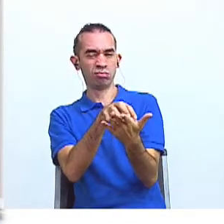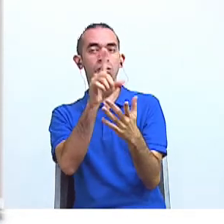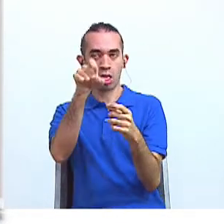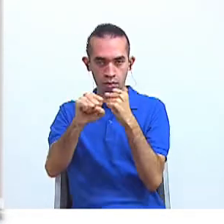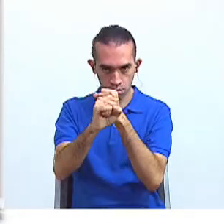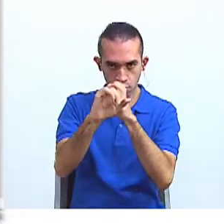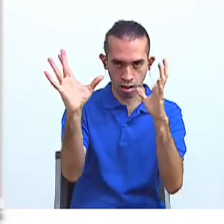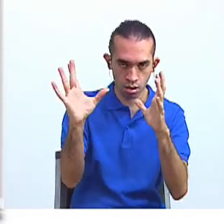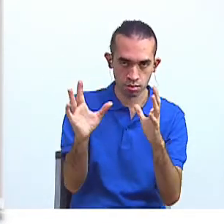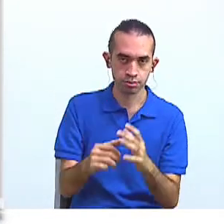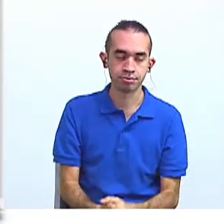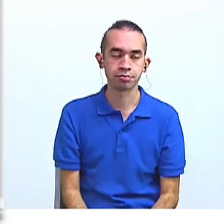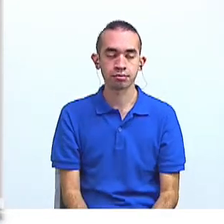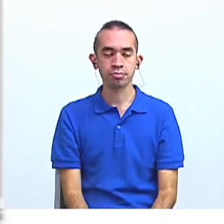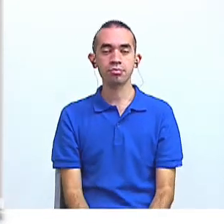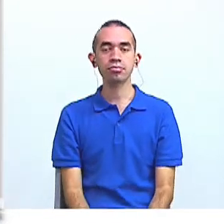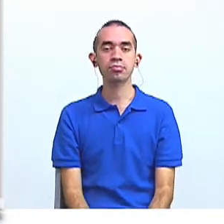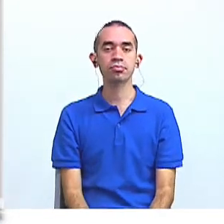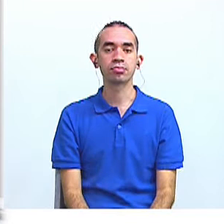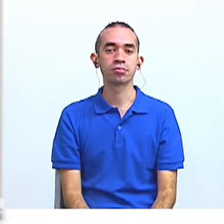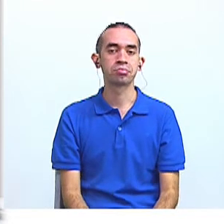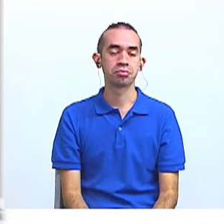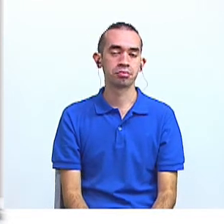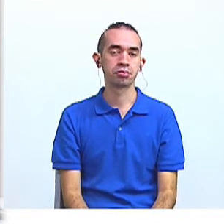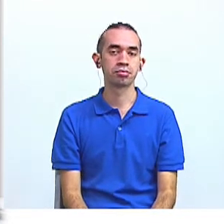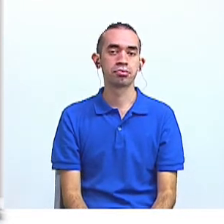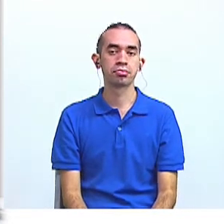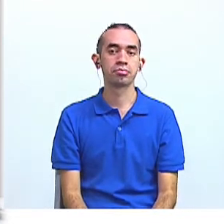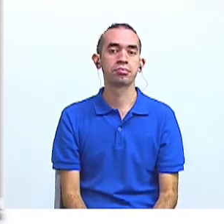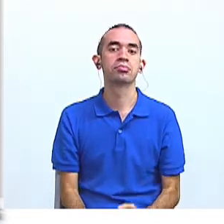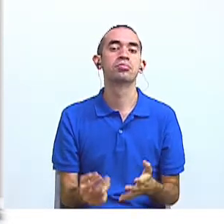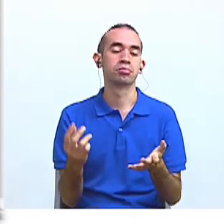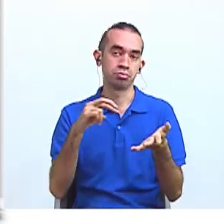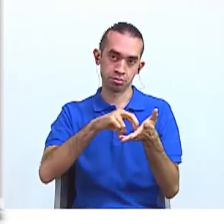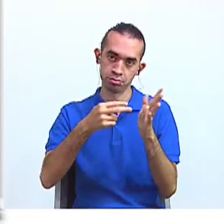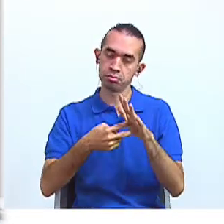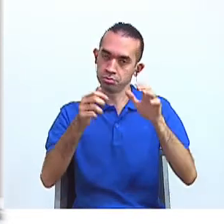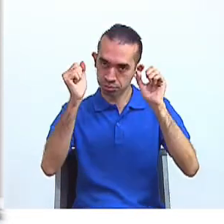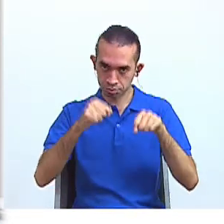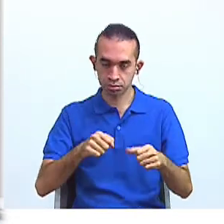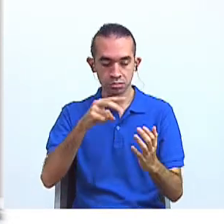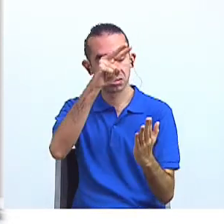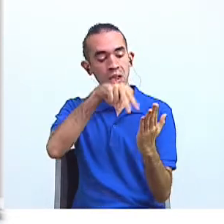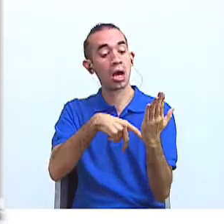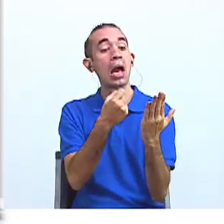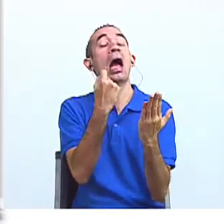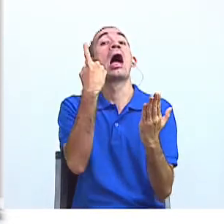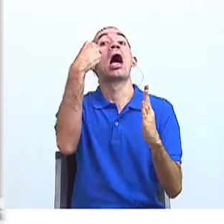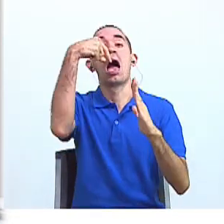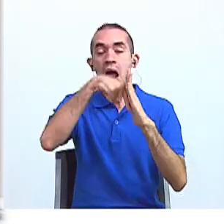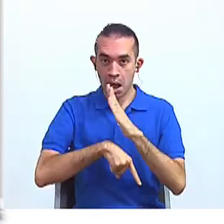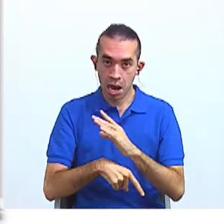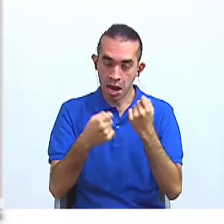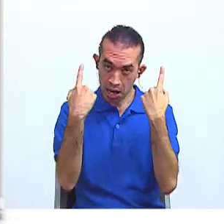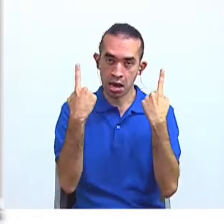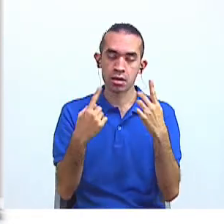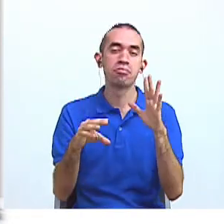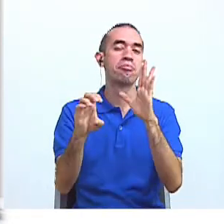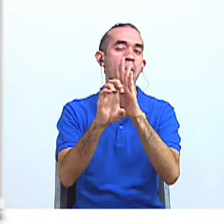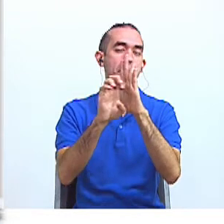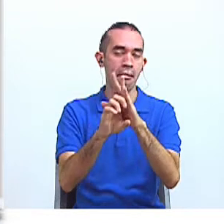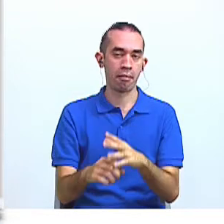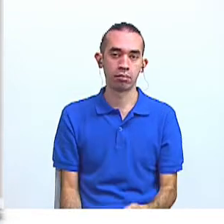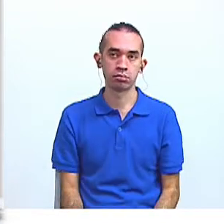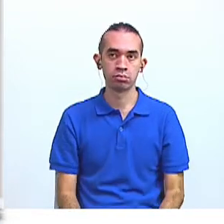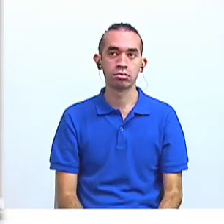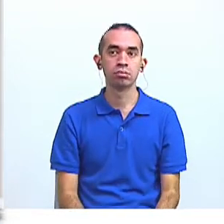es decir, aquellas palabras que desconozcamos. Esto nos va a permitir tener una lectura más profunda. Por ejemplo,